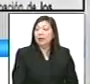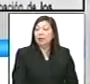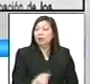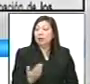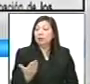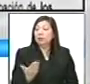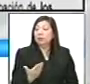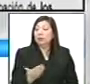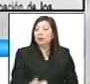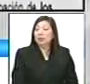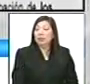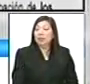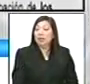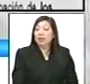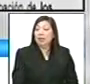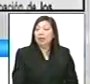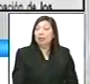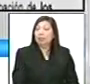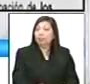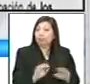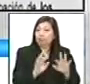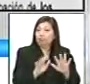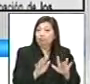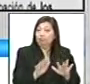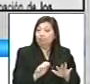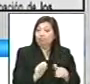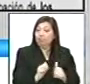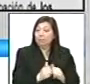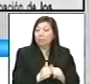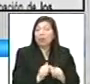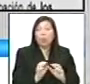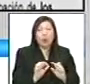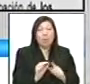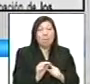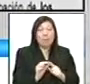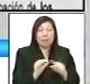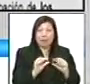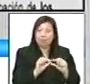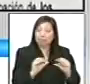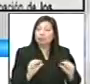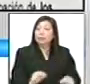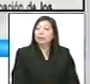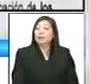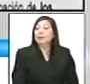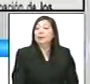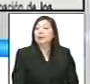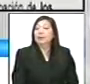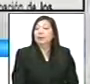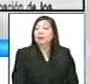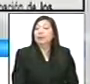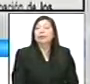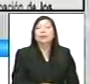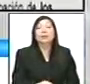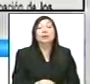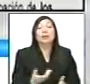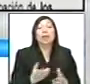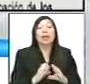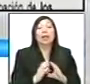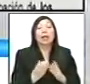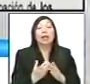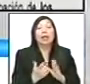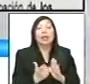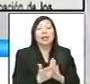solamente es de redacción, no es solamente semántica, presidente. Cuando se señala que la nación delegue en el Congreso